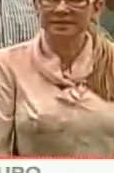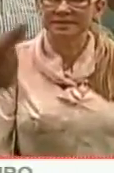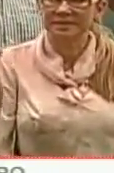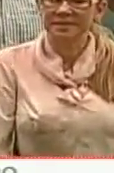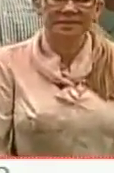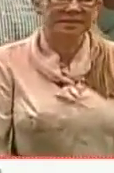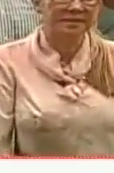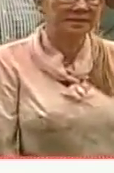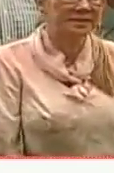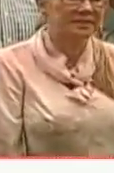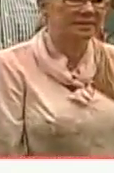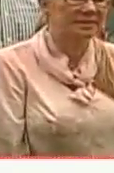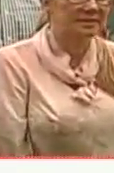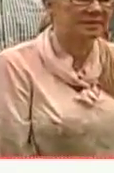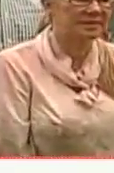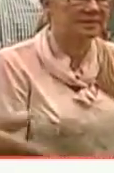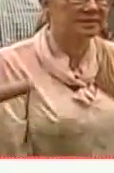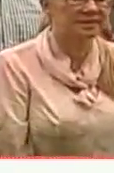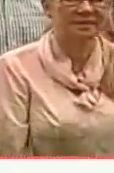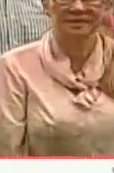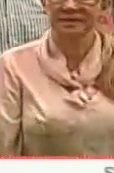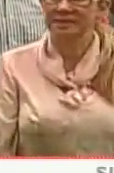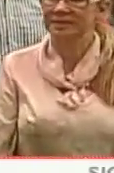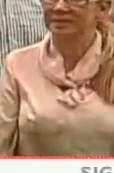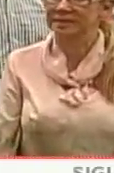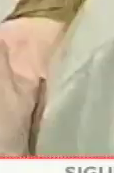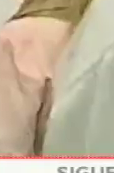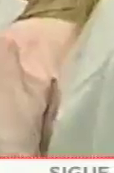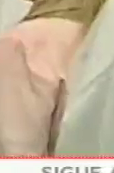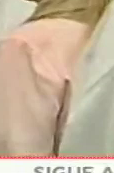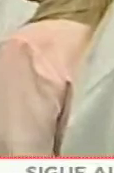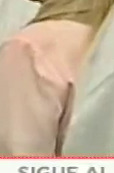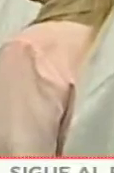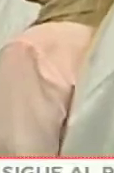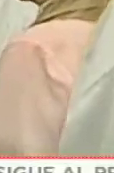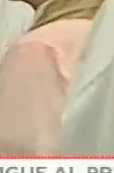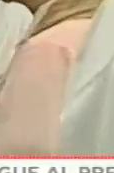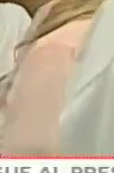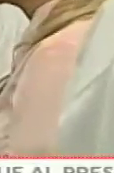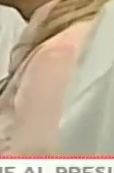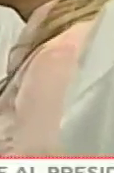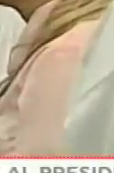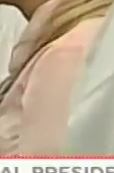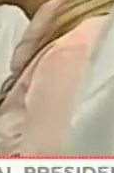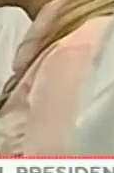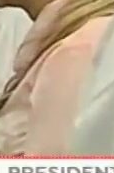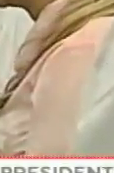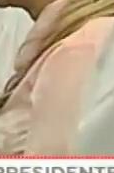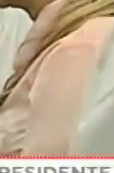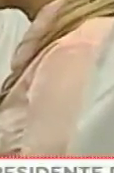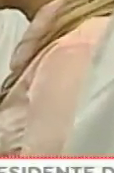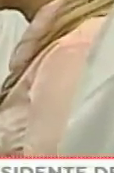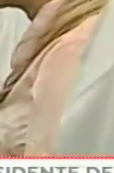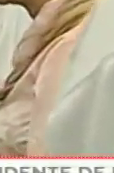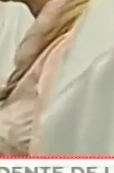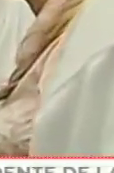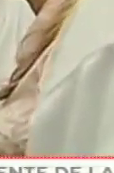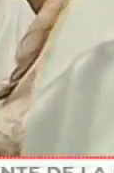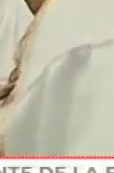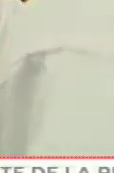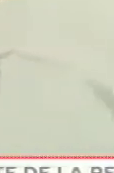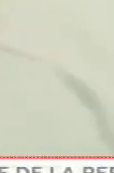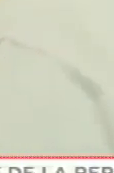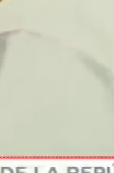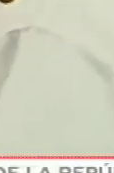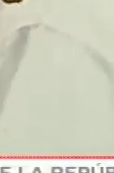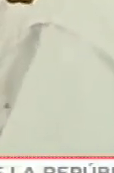de las industrias manufactureras del plástico aguas abajo de la industria de las petroquímicas.